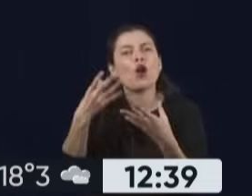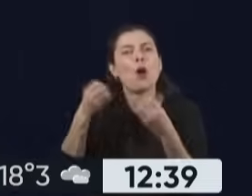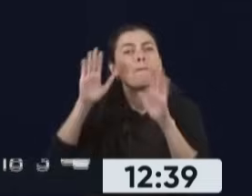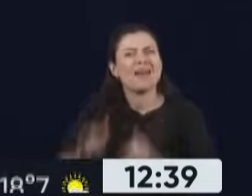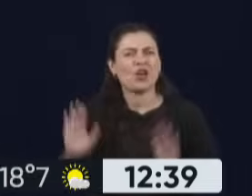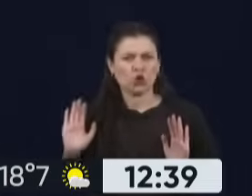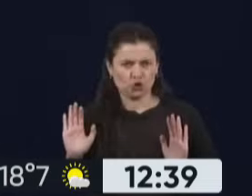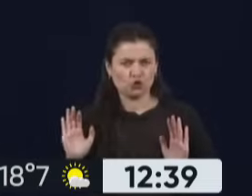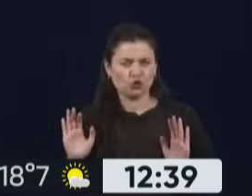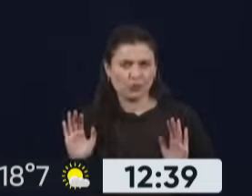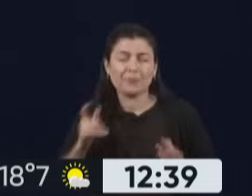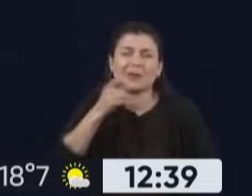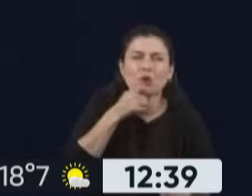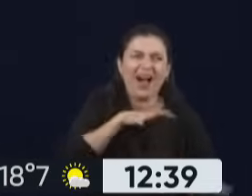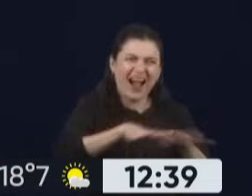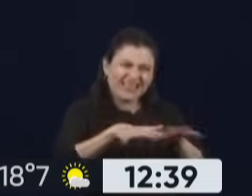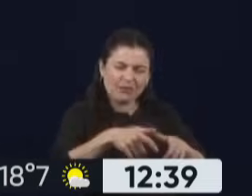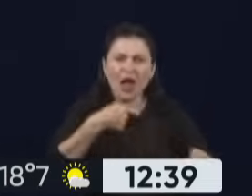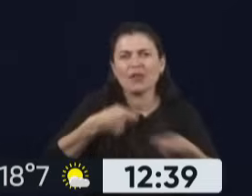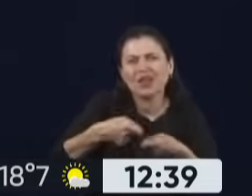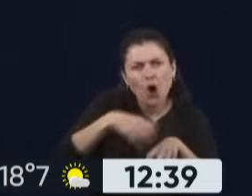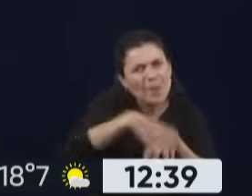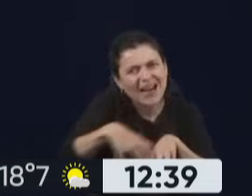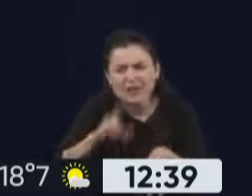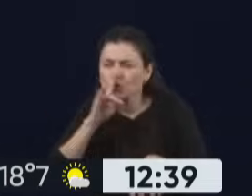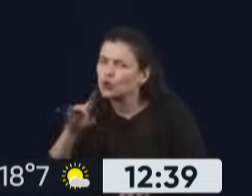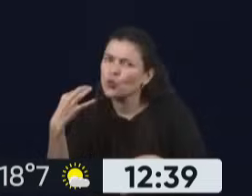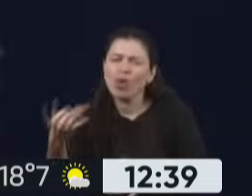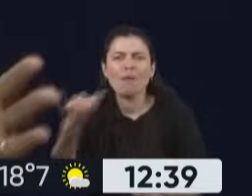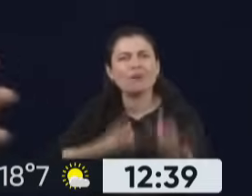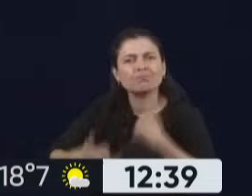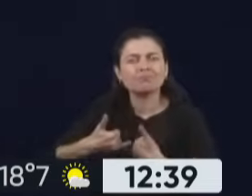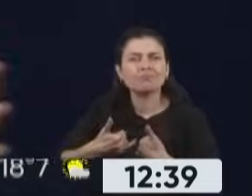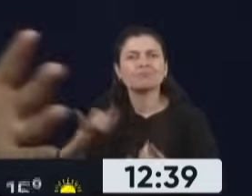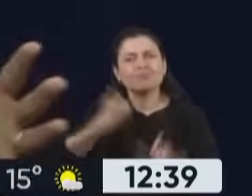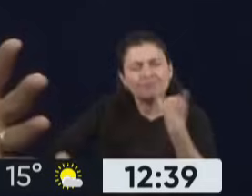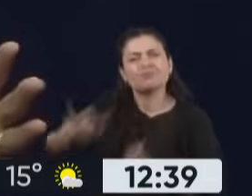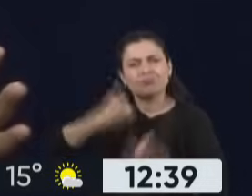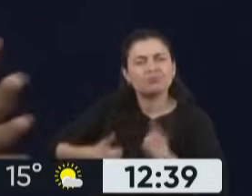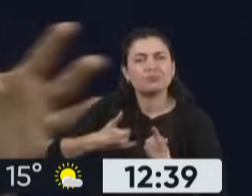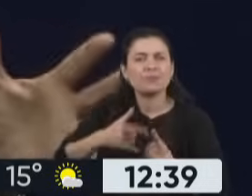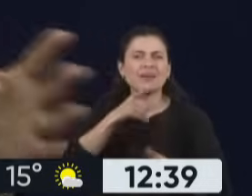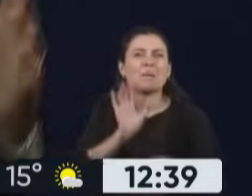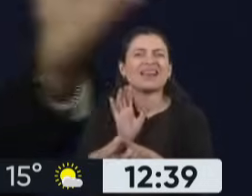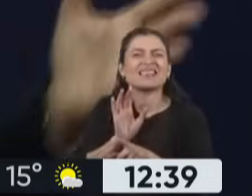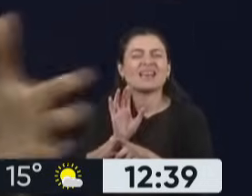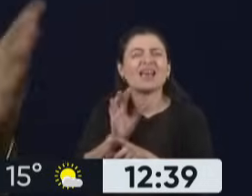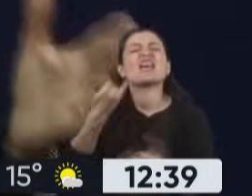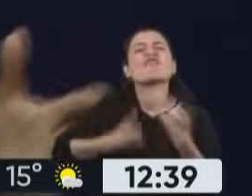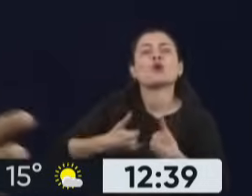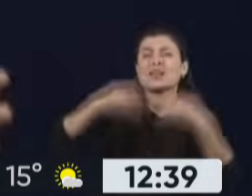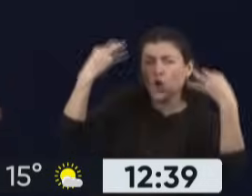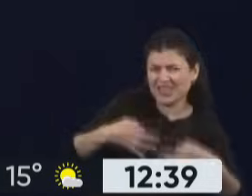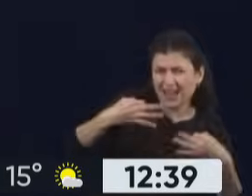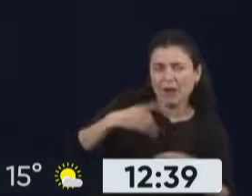montón de actividades, comercios, etcétera, están obligados a informar a ARCA. Y otra cosa es la persecución de los delitos